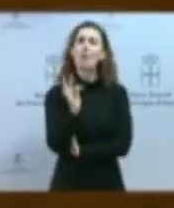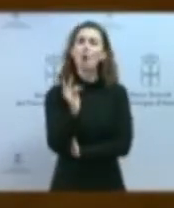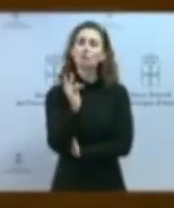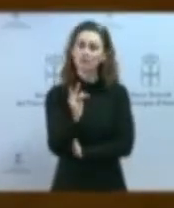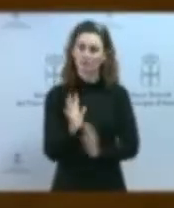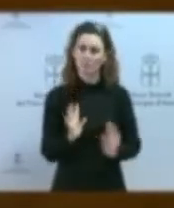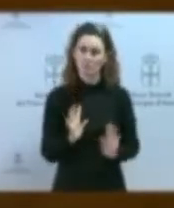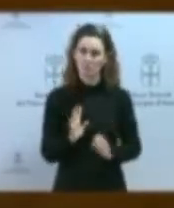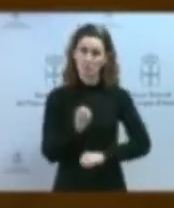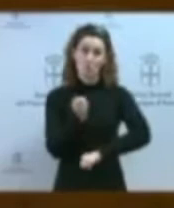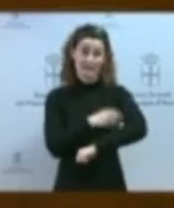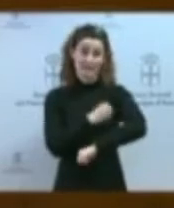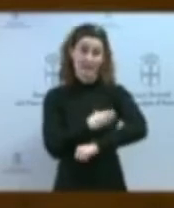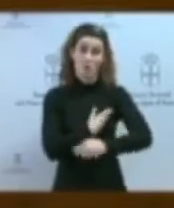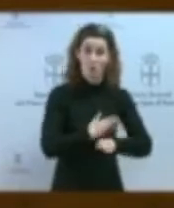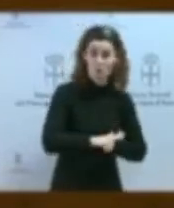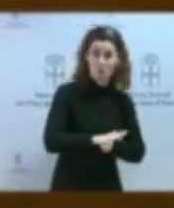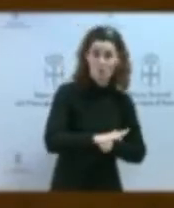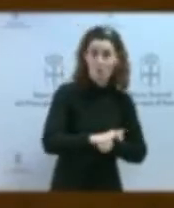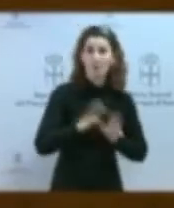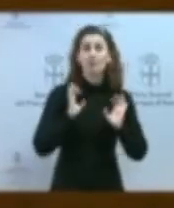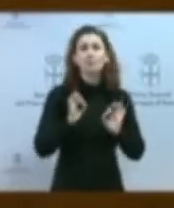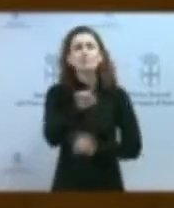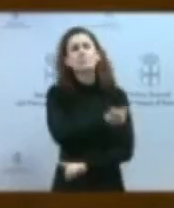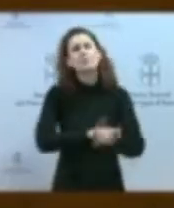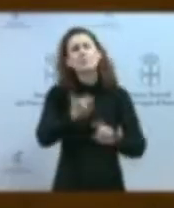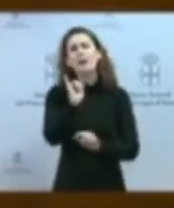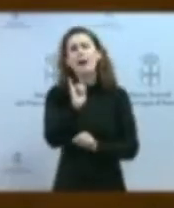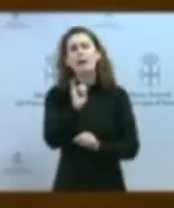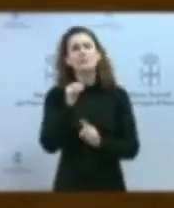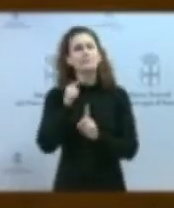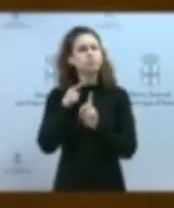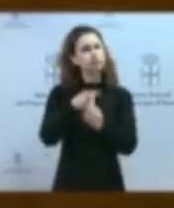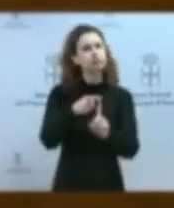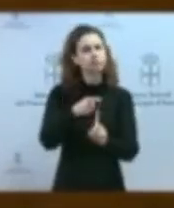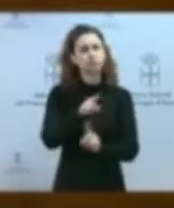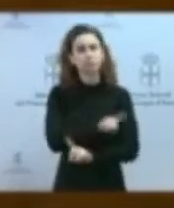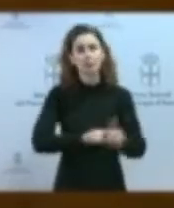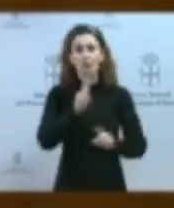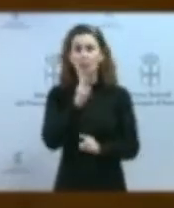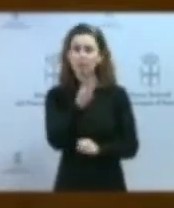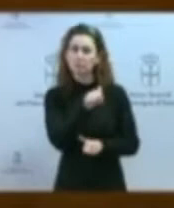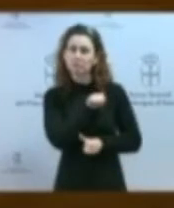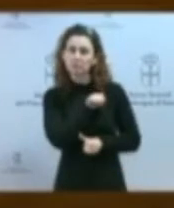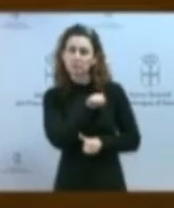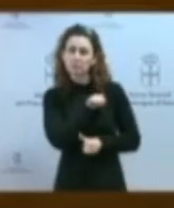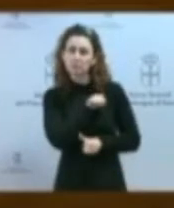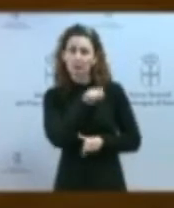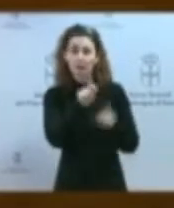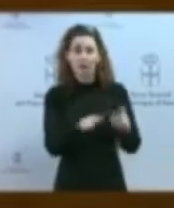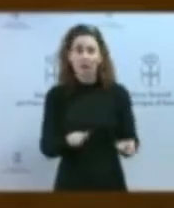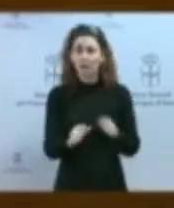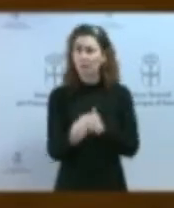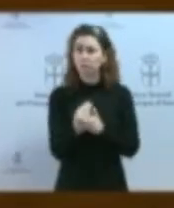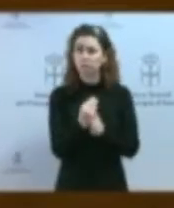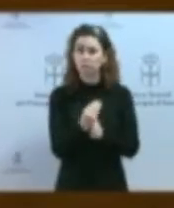dependencia, es uno de los problemas centrales de nuestra comunidad. Hemos tenido hasta 2 años de espera a gente que tiene que recibir ayudas después de trabajar toda una vida y tenemos